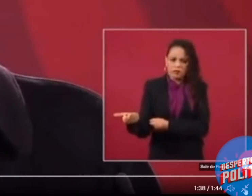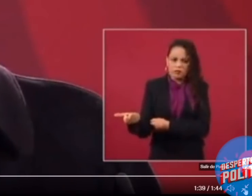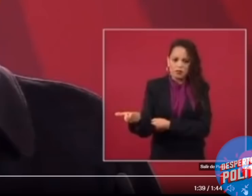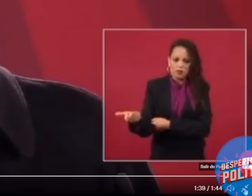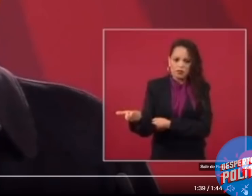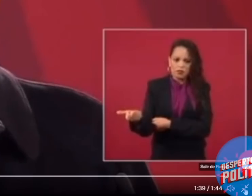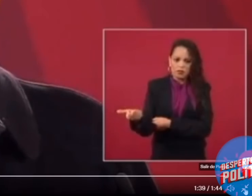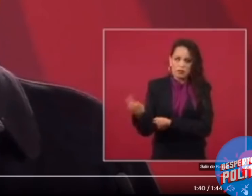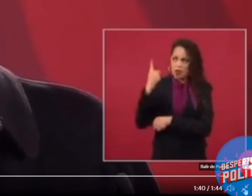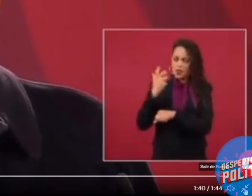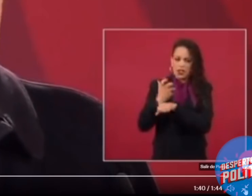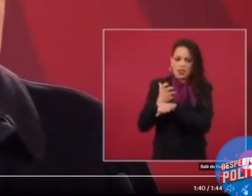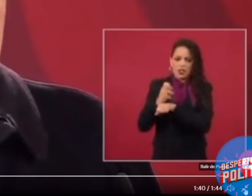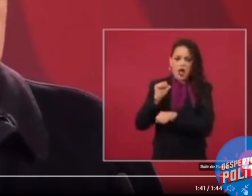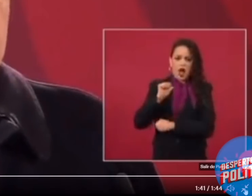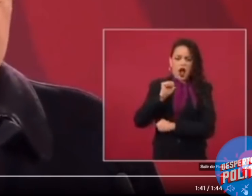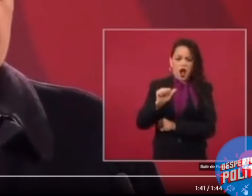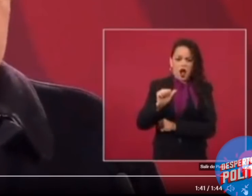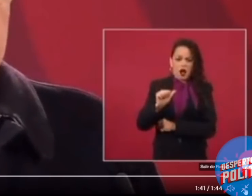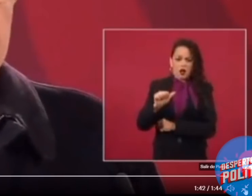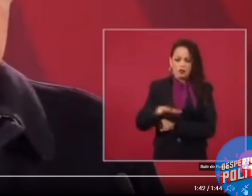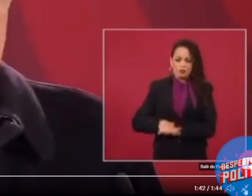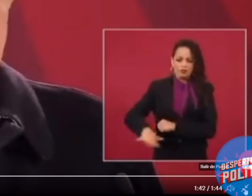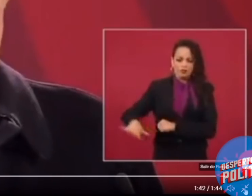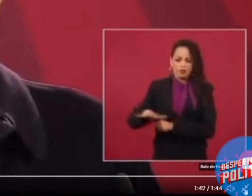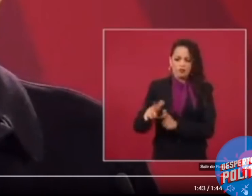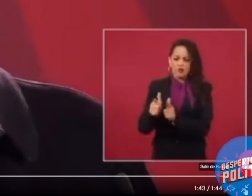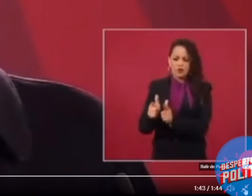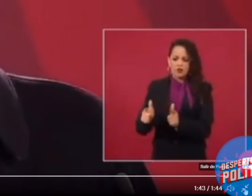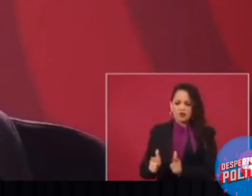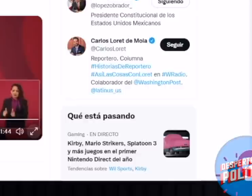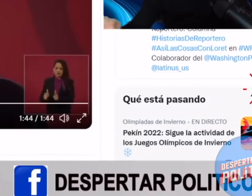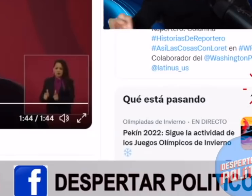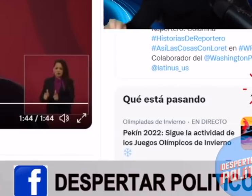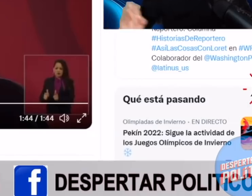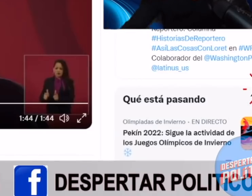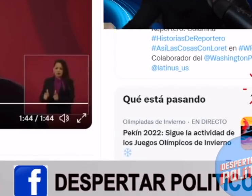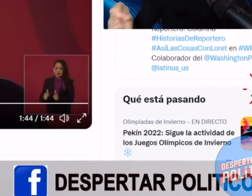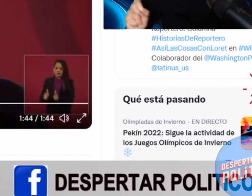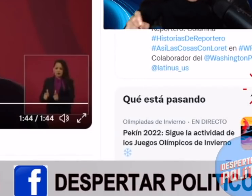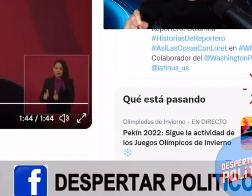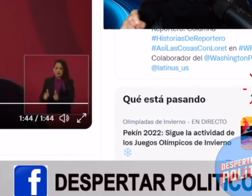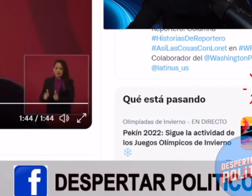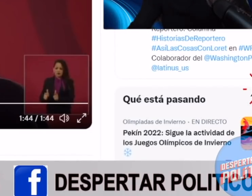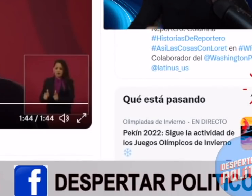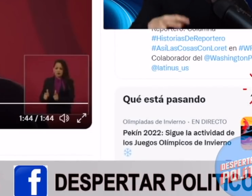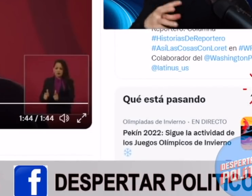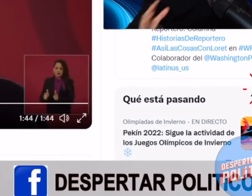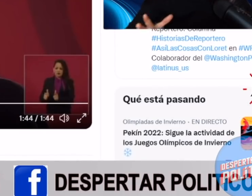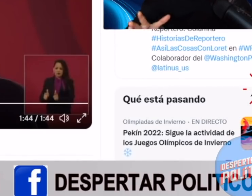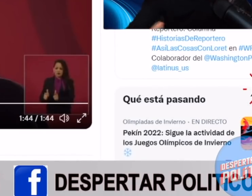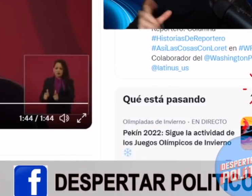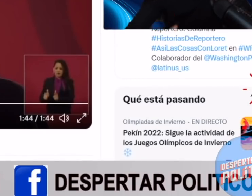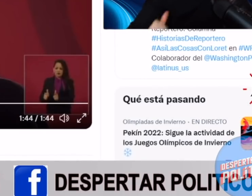el gobierno de Estados Unidos a la agrupación de Claudio X González. Si camina y habla como pato, es